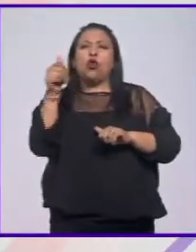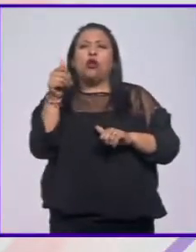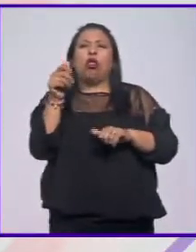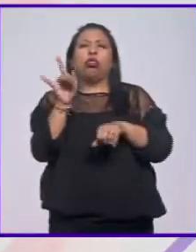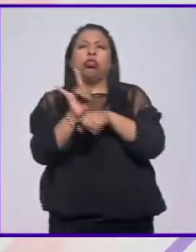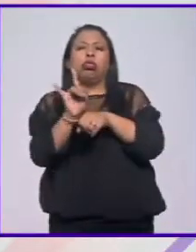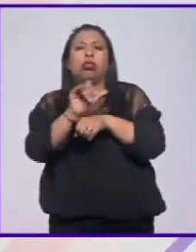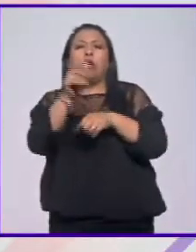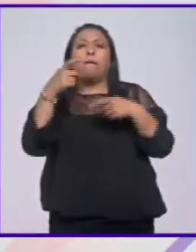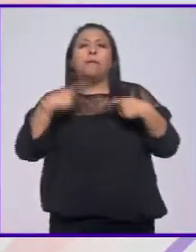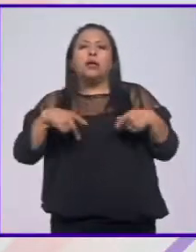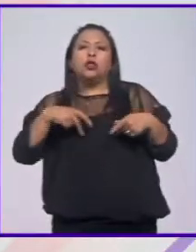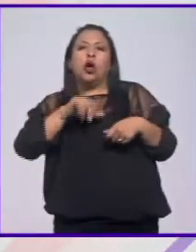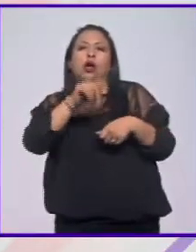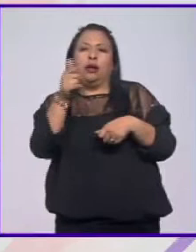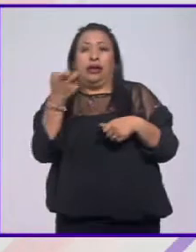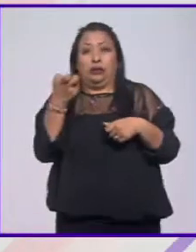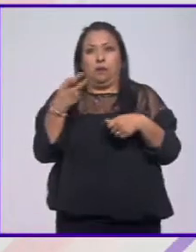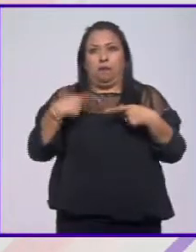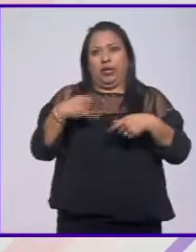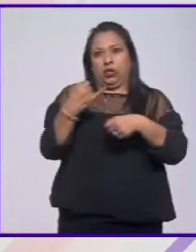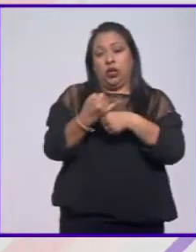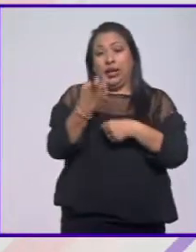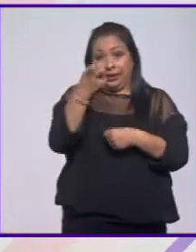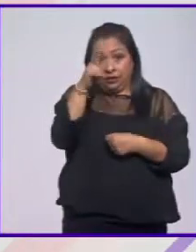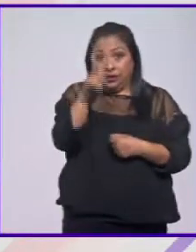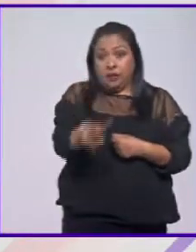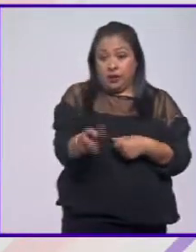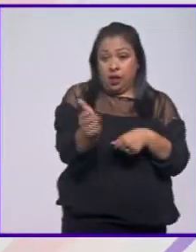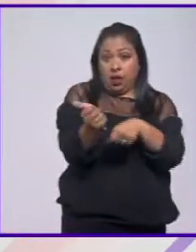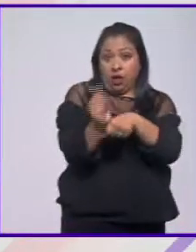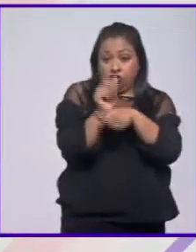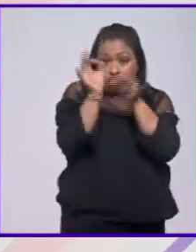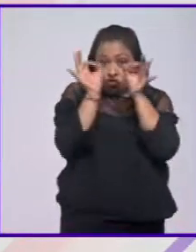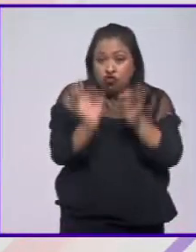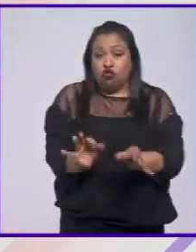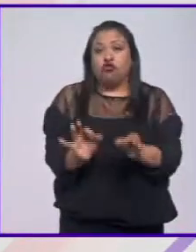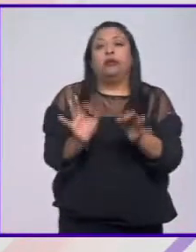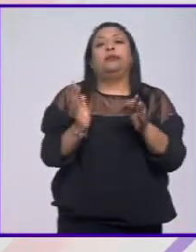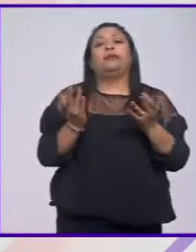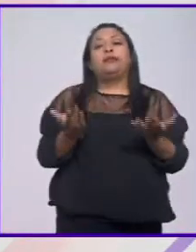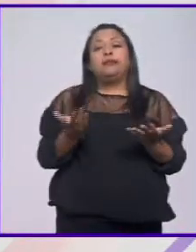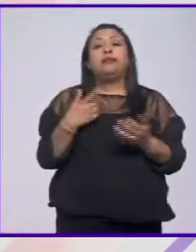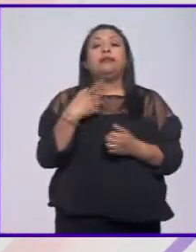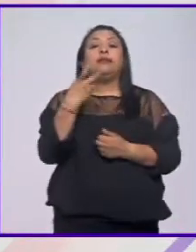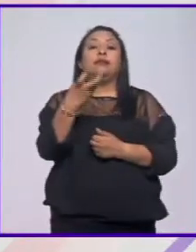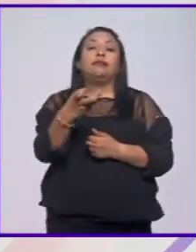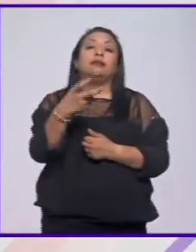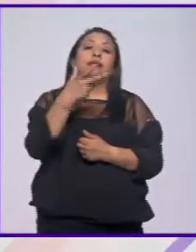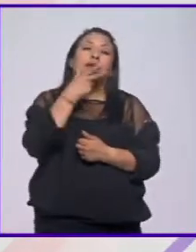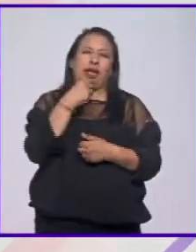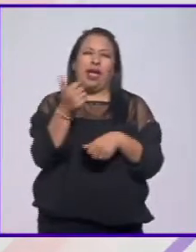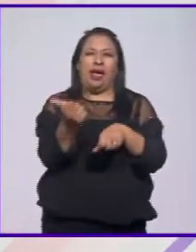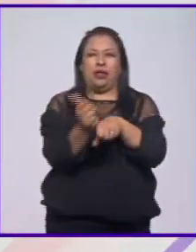otro personaje. Ese es realmente lo que es el actor, ¿no? El actor viene